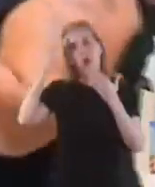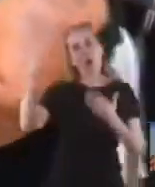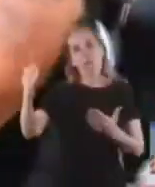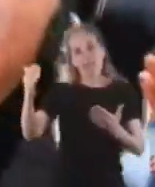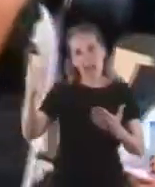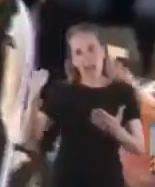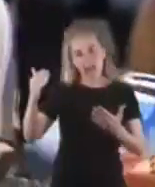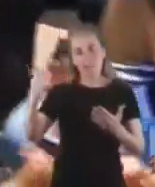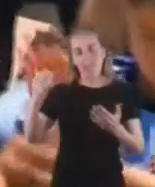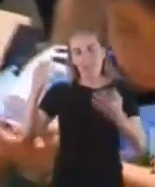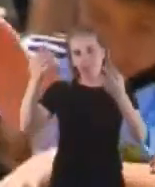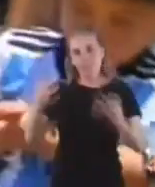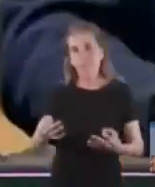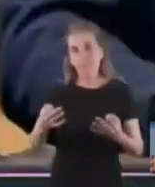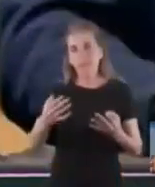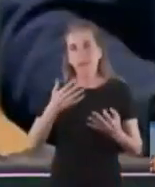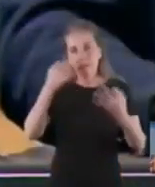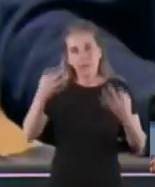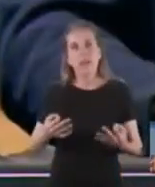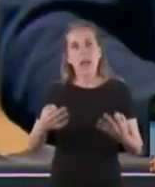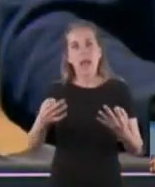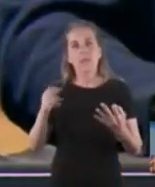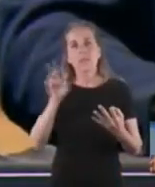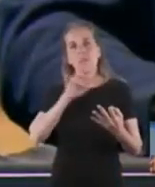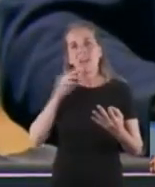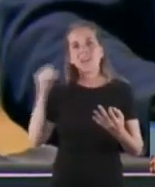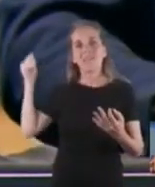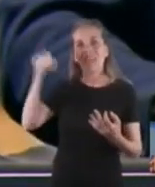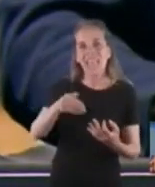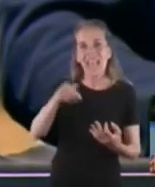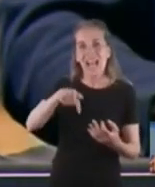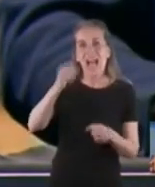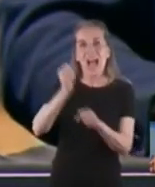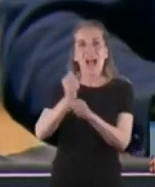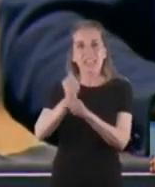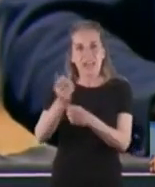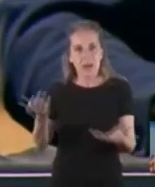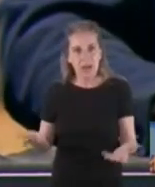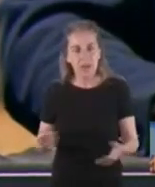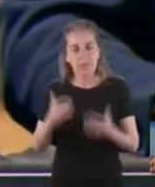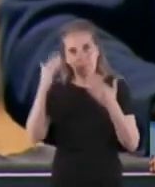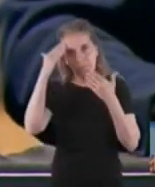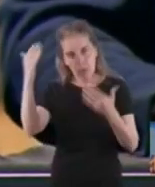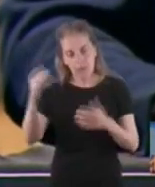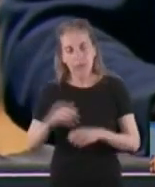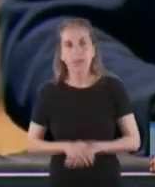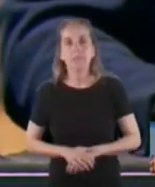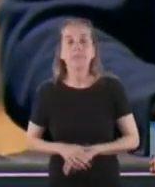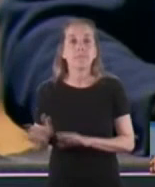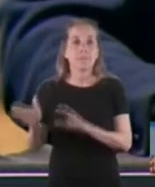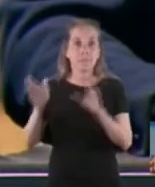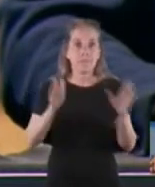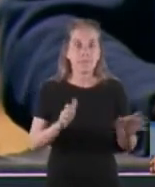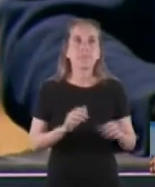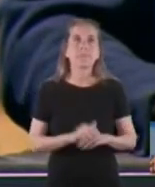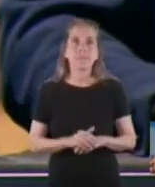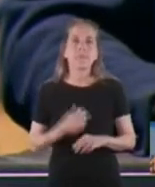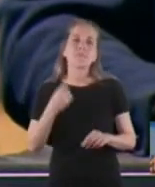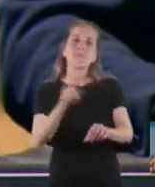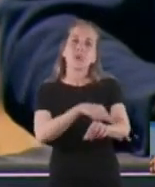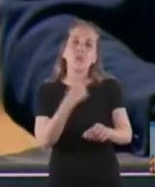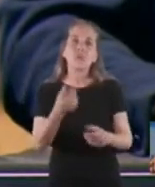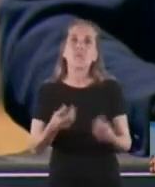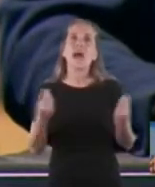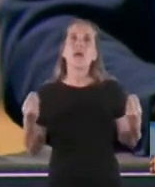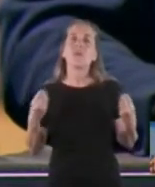que le diéramos este homenaje, porque en gran medida ella estaba trabajando para que esto se pudiera hacer. Miren, suelo decir